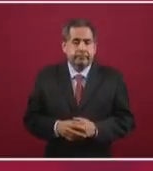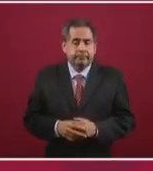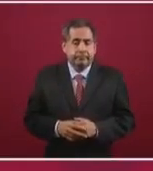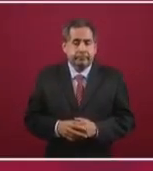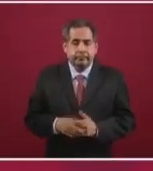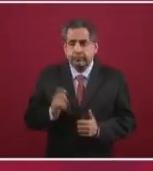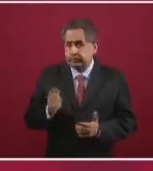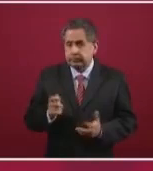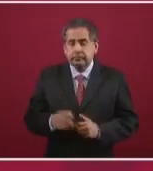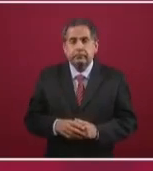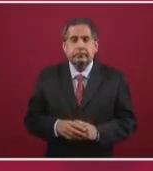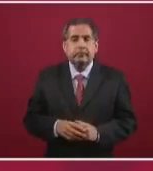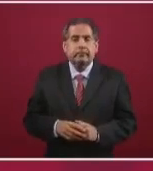que